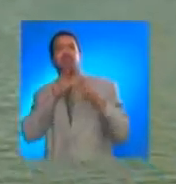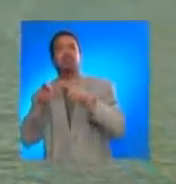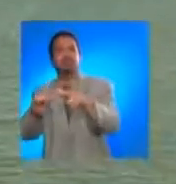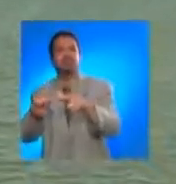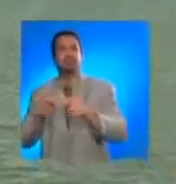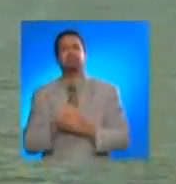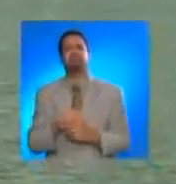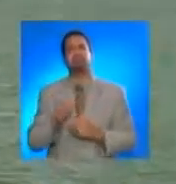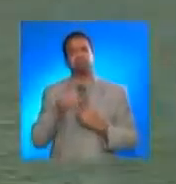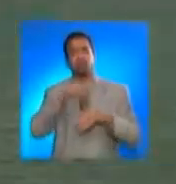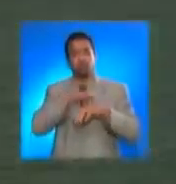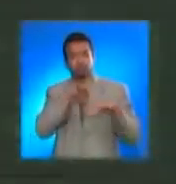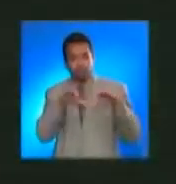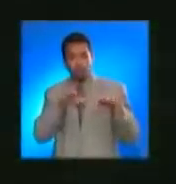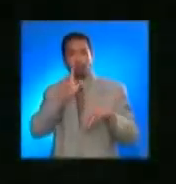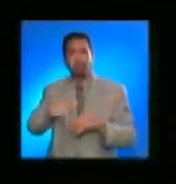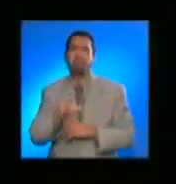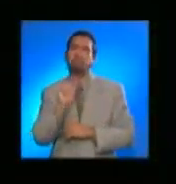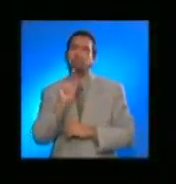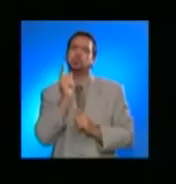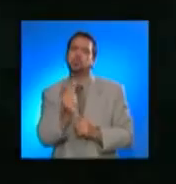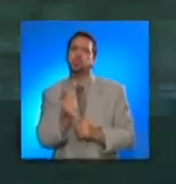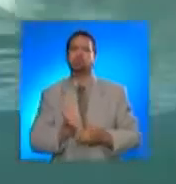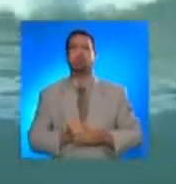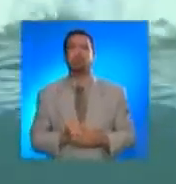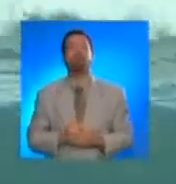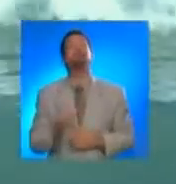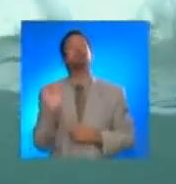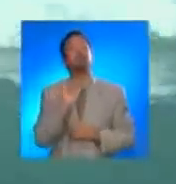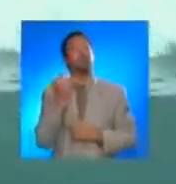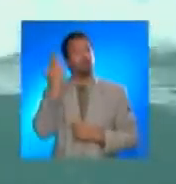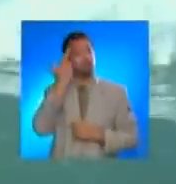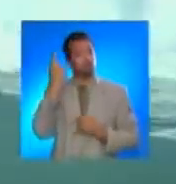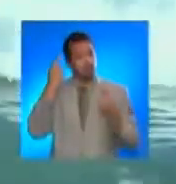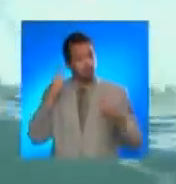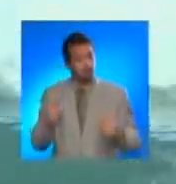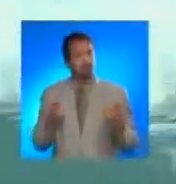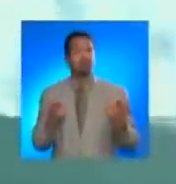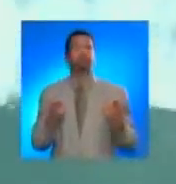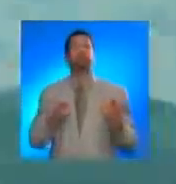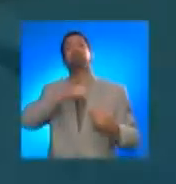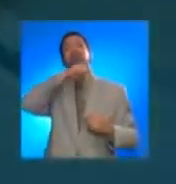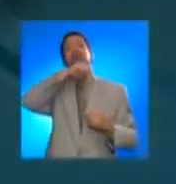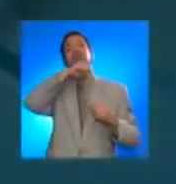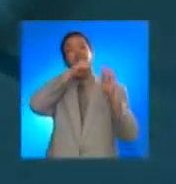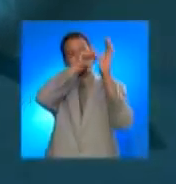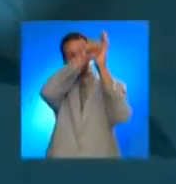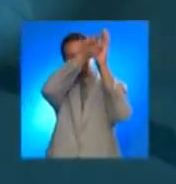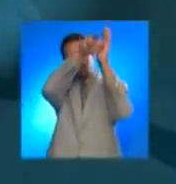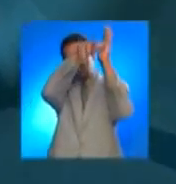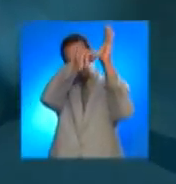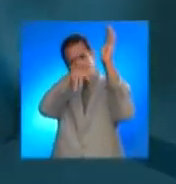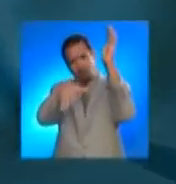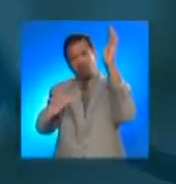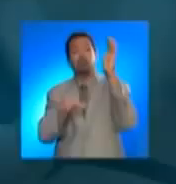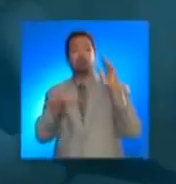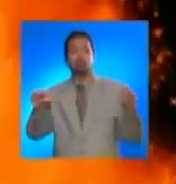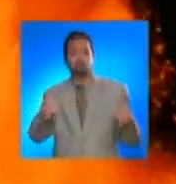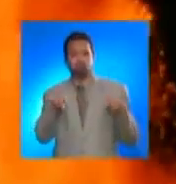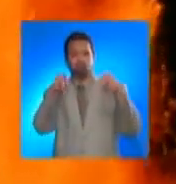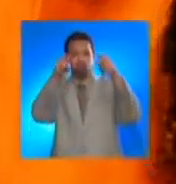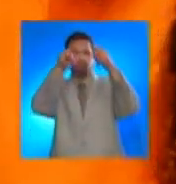Isabela, la ola fue vista por varias personas poco más de media hora después del terremoto. En Arecibo, esta ola se vio recorriendo el río